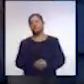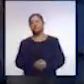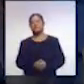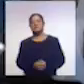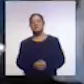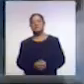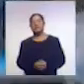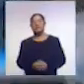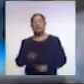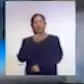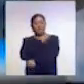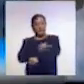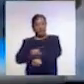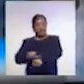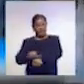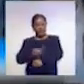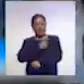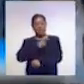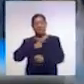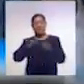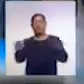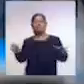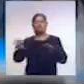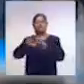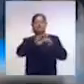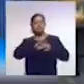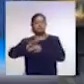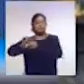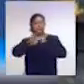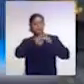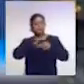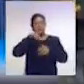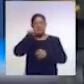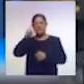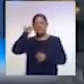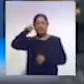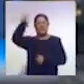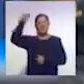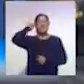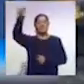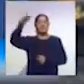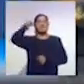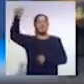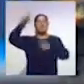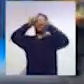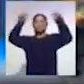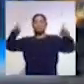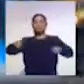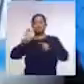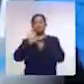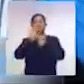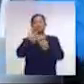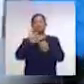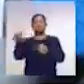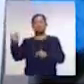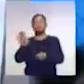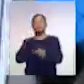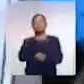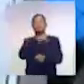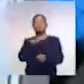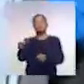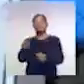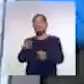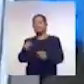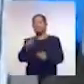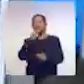Las familias deben permanecer unidas. Así clamaban los manifestantes cuando la administración Trump comenzó a separar a los